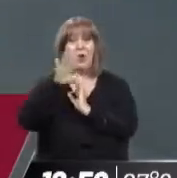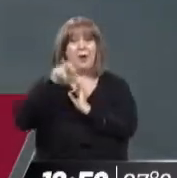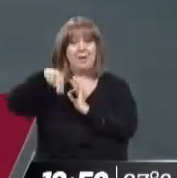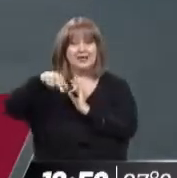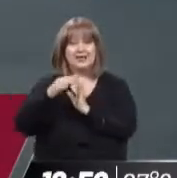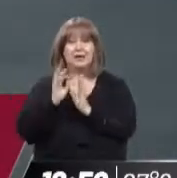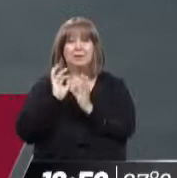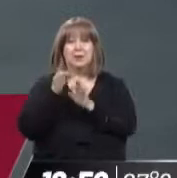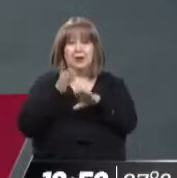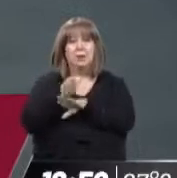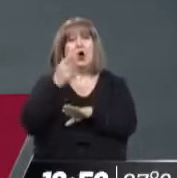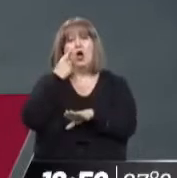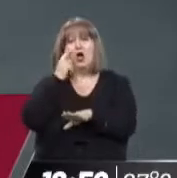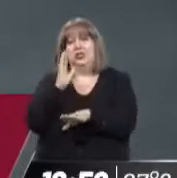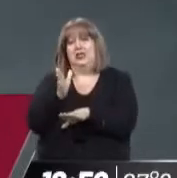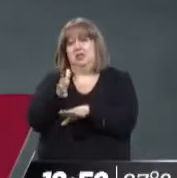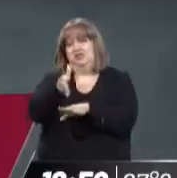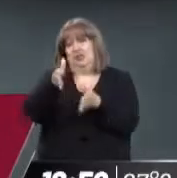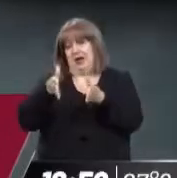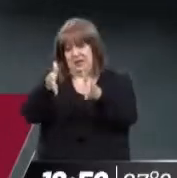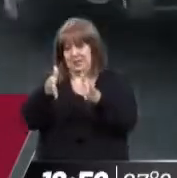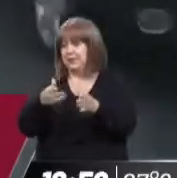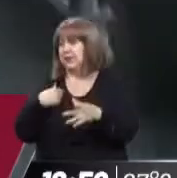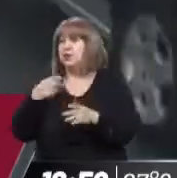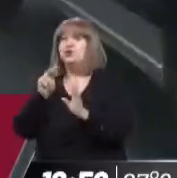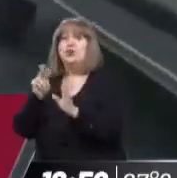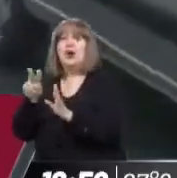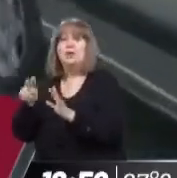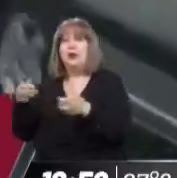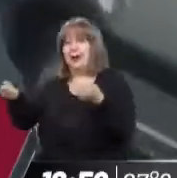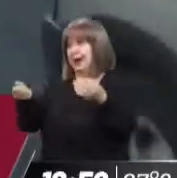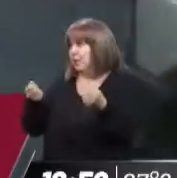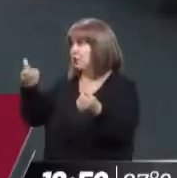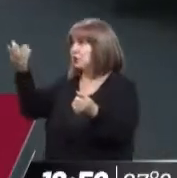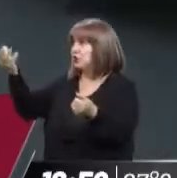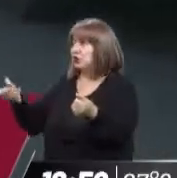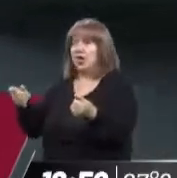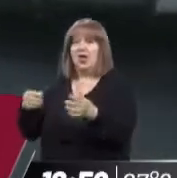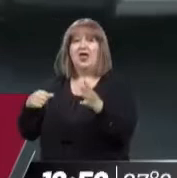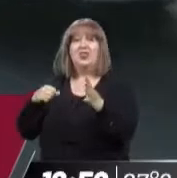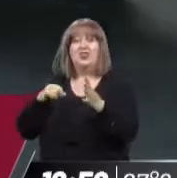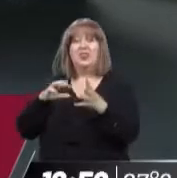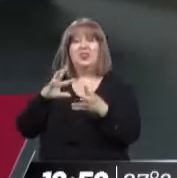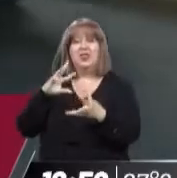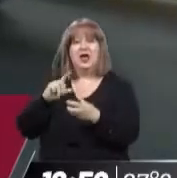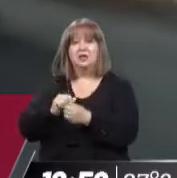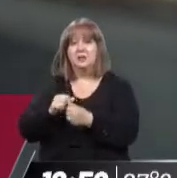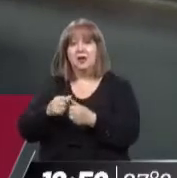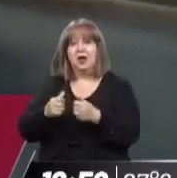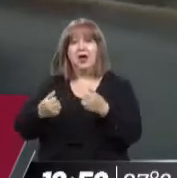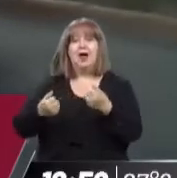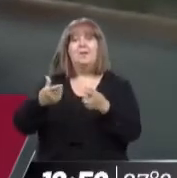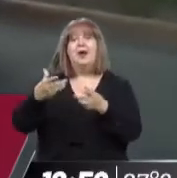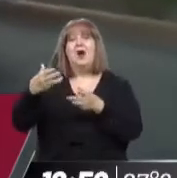tomás justamente esta calle, muy conocida calle Guaymallén. Te voy a mostrar el camión, claro, vas a ver que tiene muy poco daño, pero el daño que ha hecho en los autos es